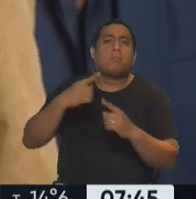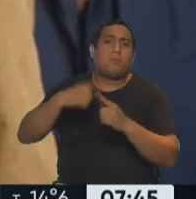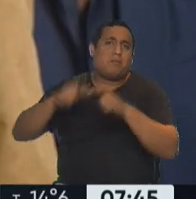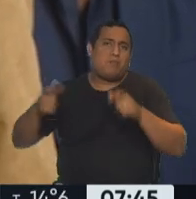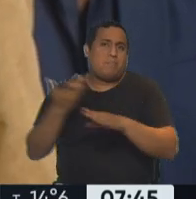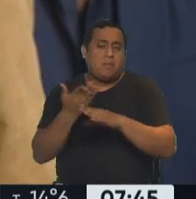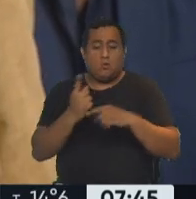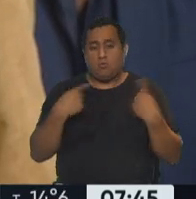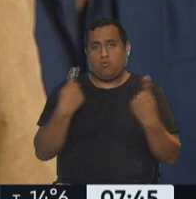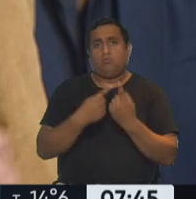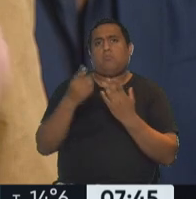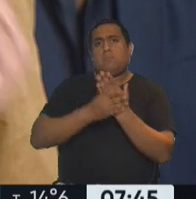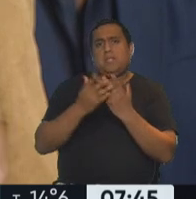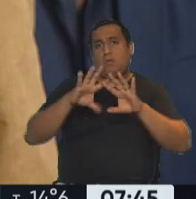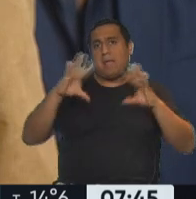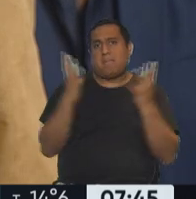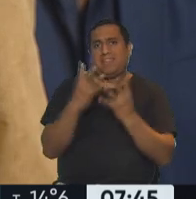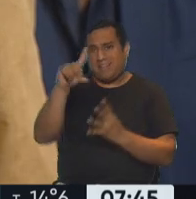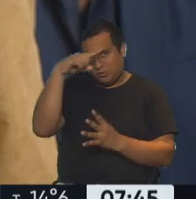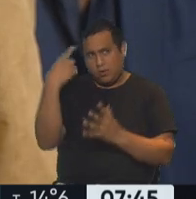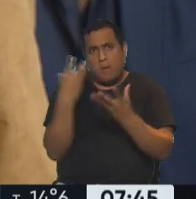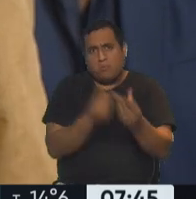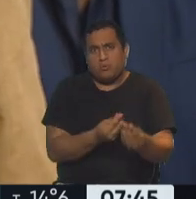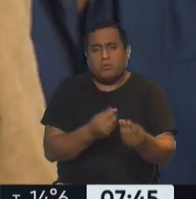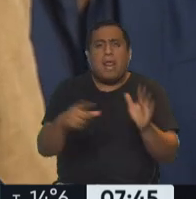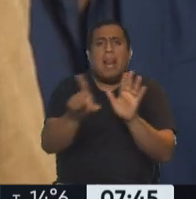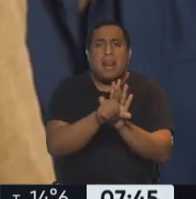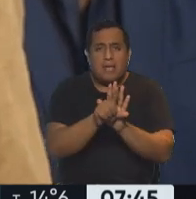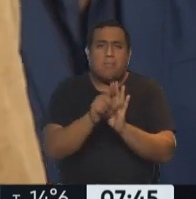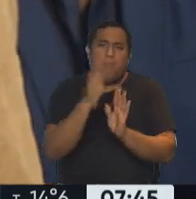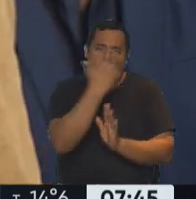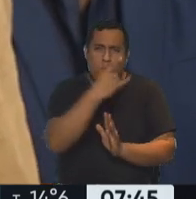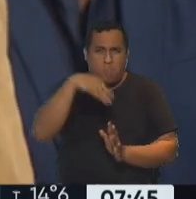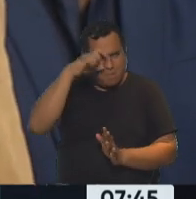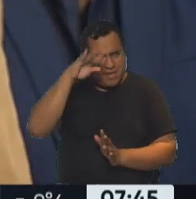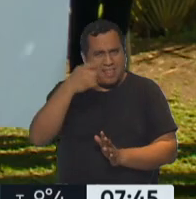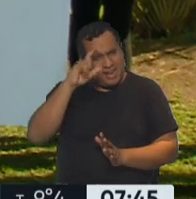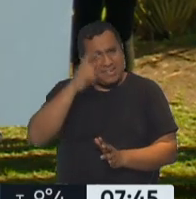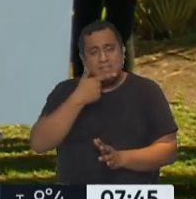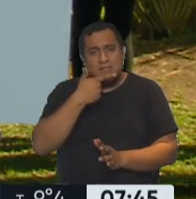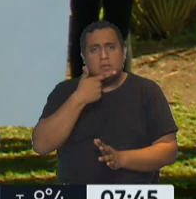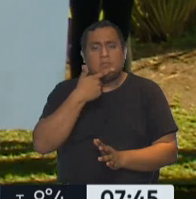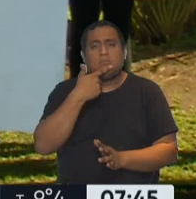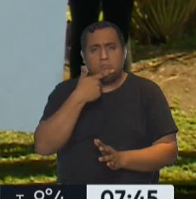desde el Ministerio de Ambiente de la Nación. La ley de humedales, de muchos autores,